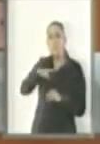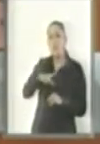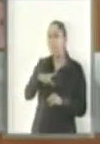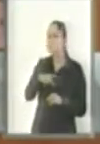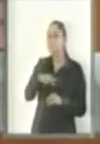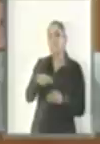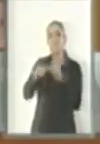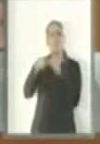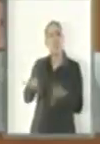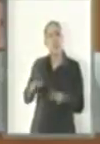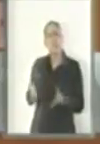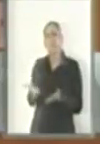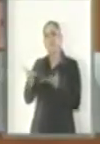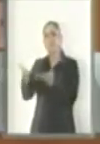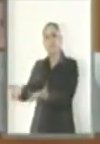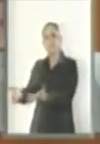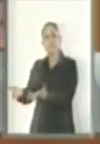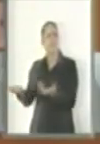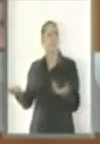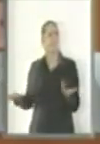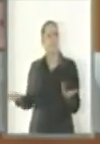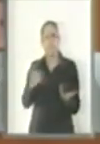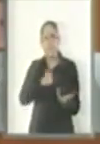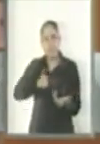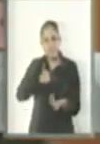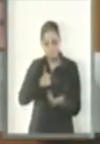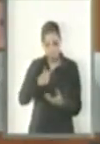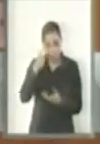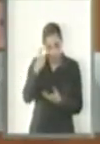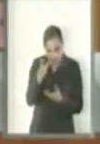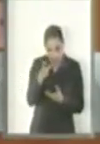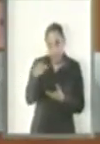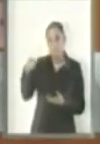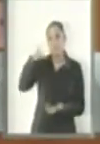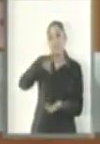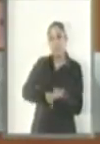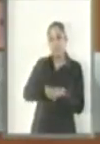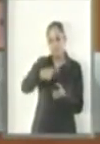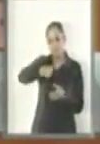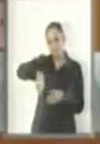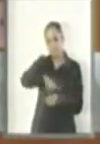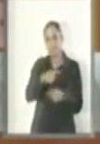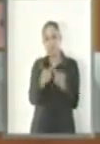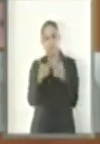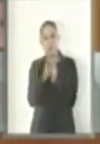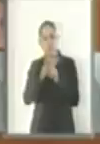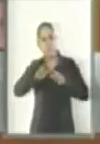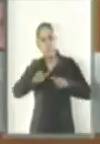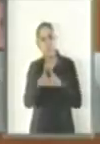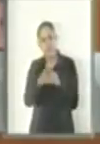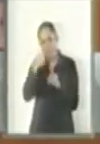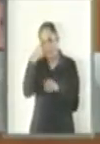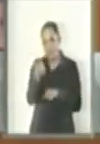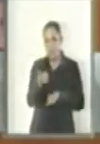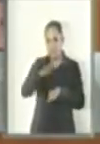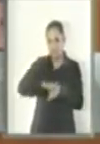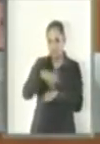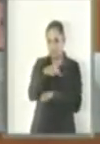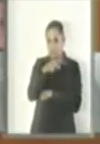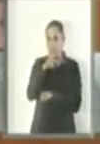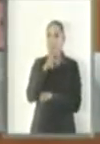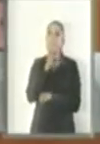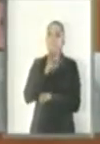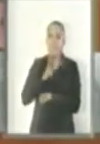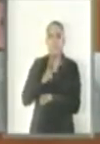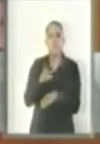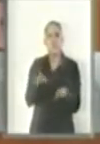económica. Así fue como se dieron los pasos dentro del Consejo de Administración de Pemex para firmar un